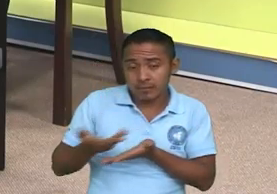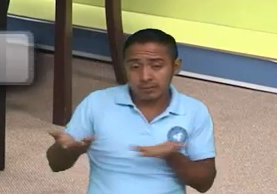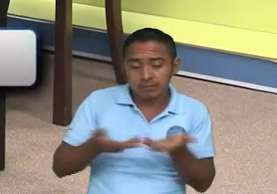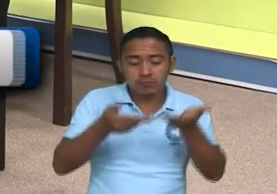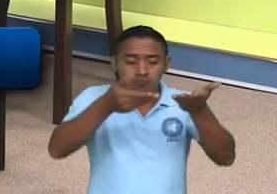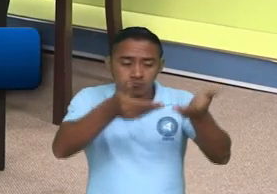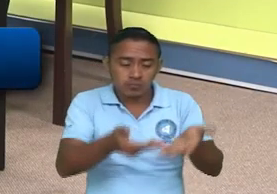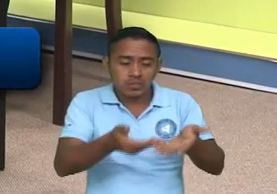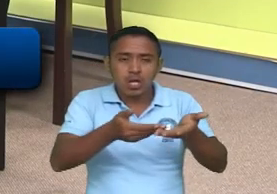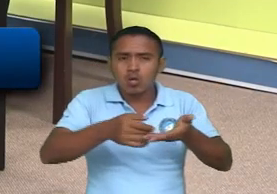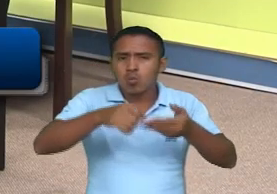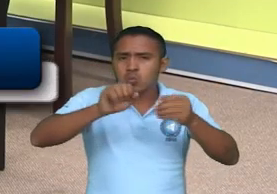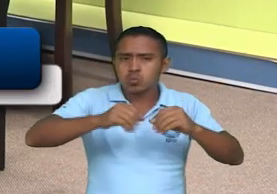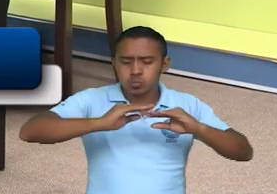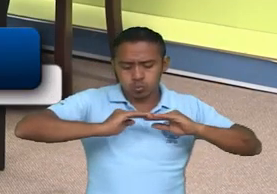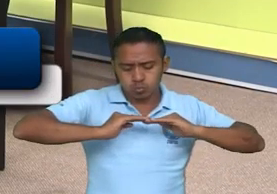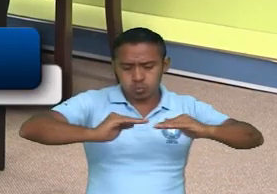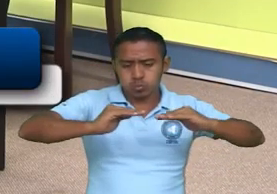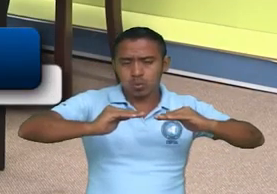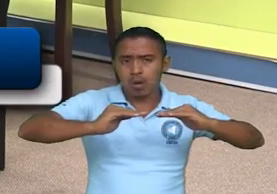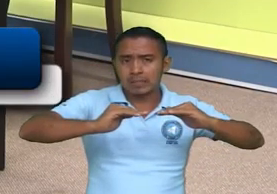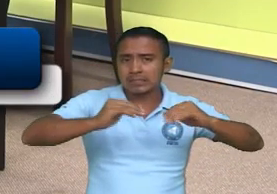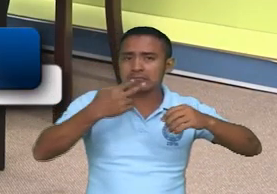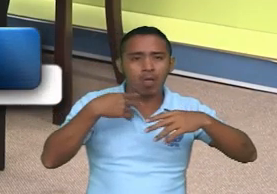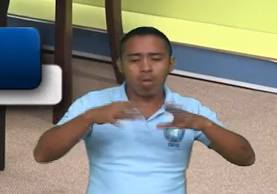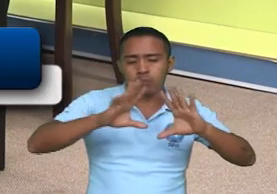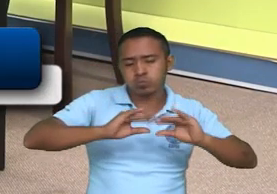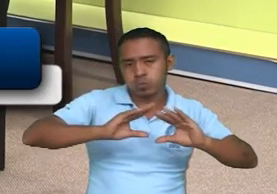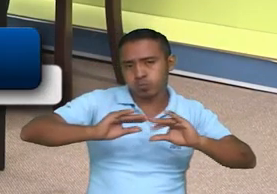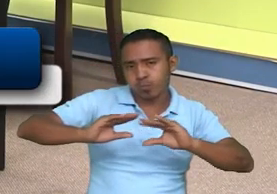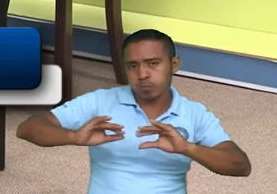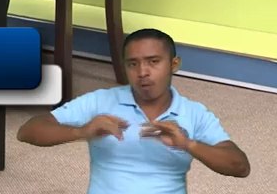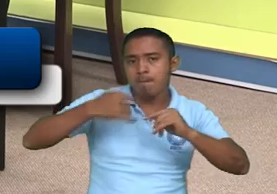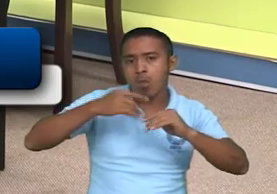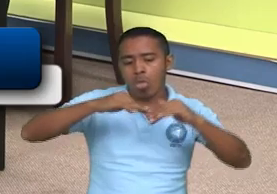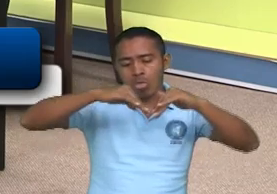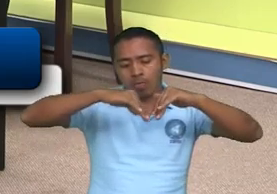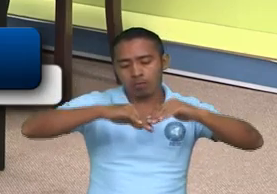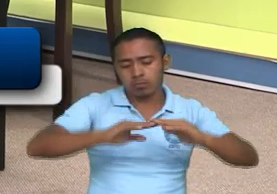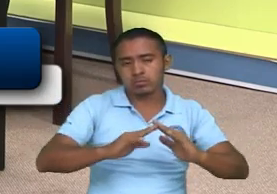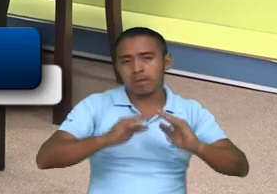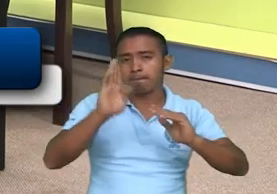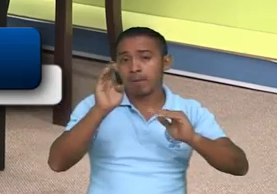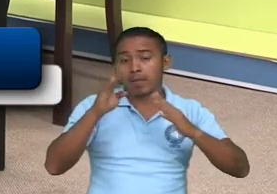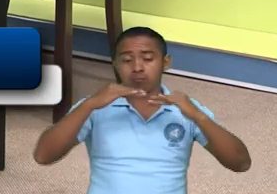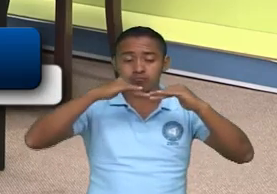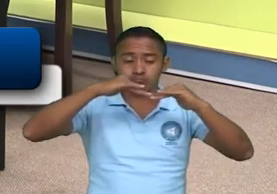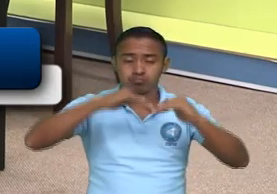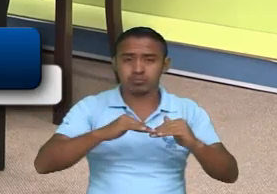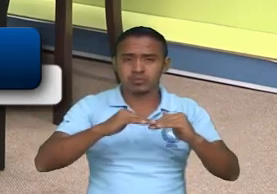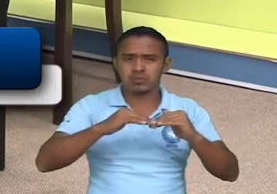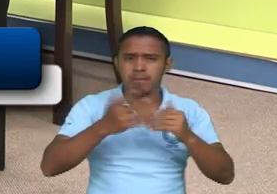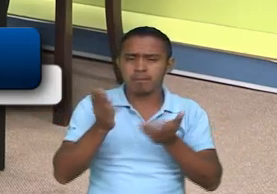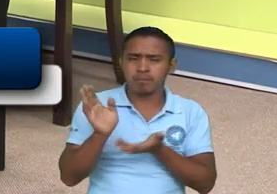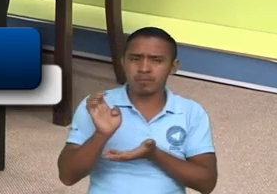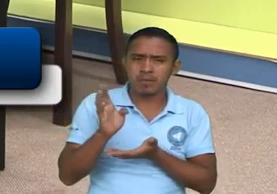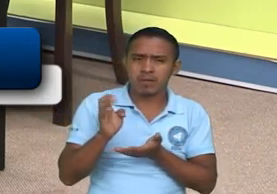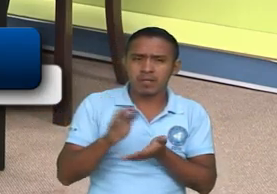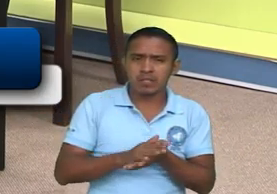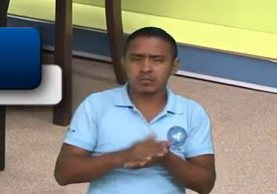vigilancia adecuada del bebé, pero no dentro de la misma cama. Eso es muy importante. Lo otro es la parte de la superficie.